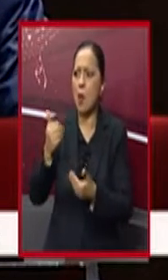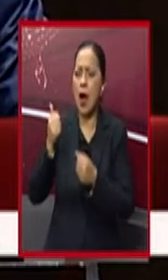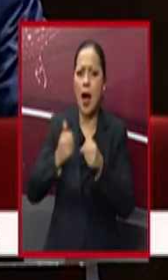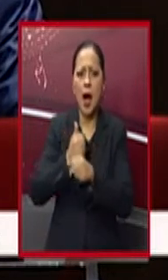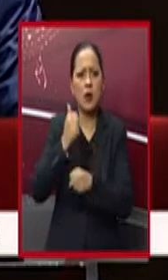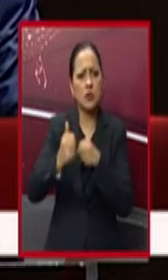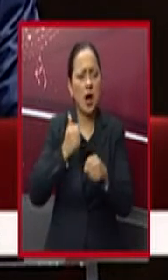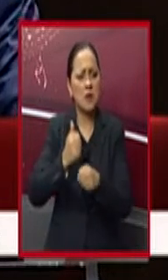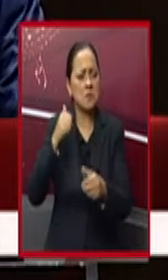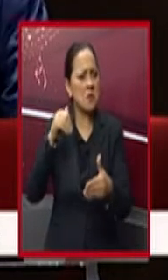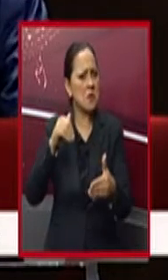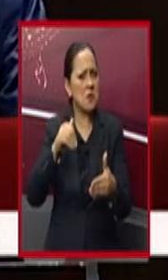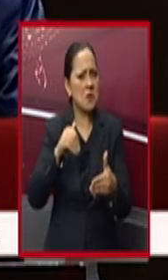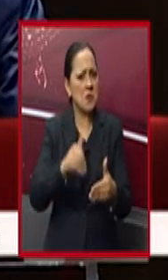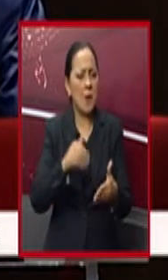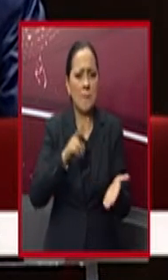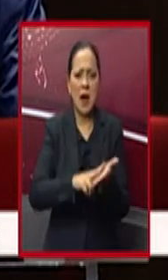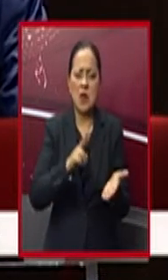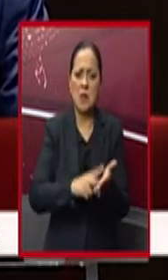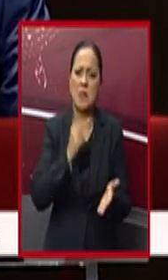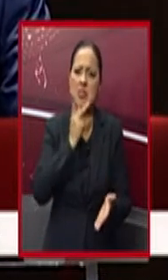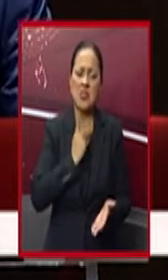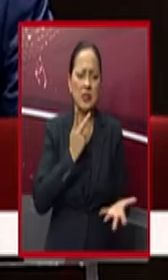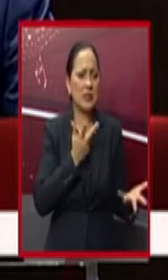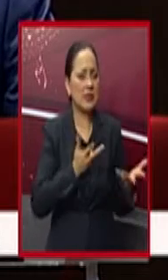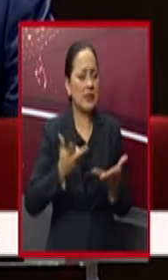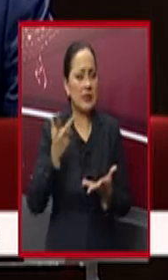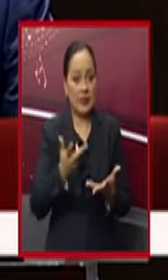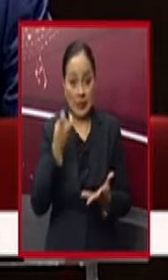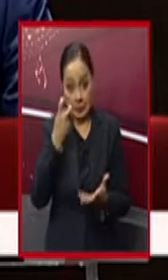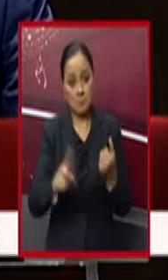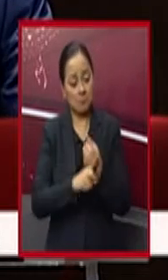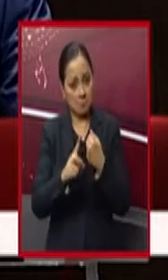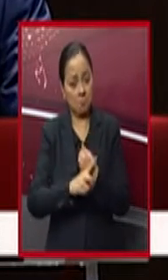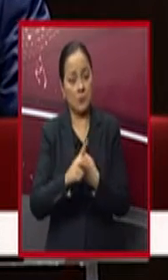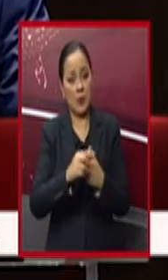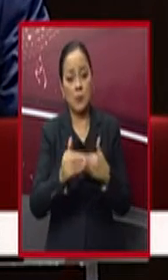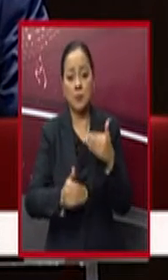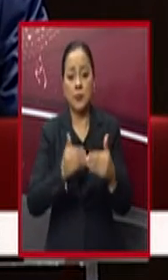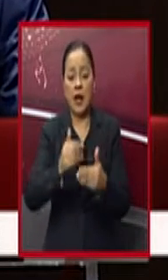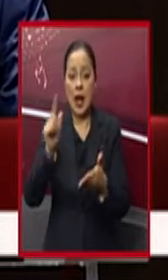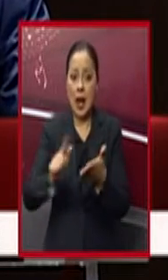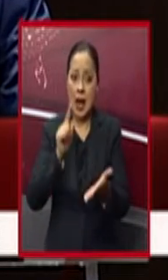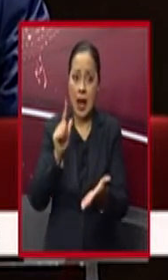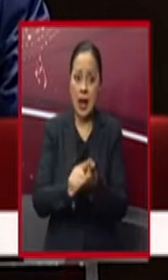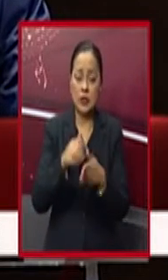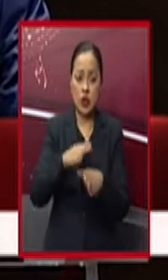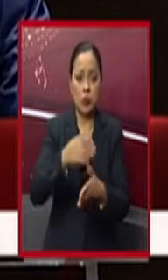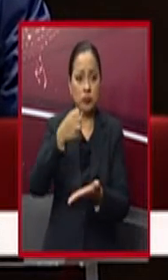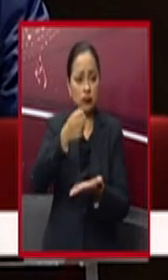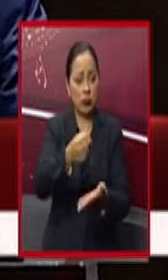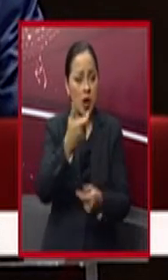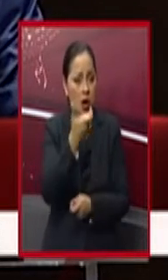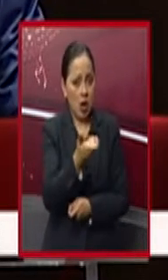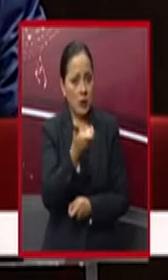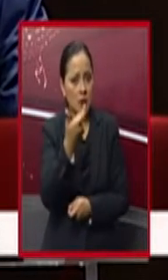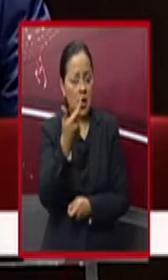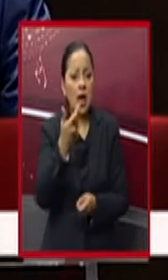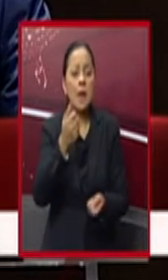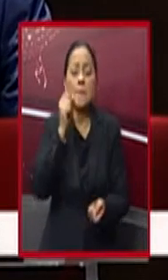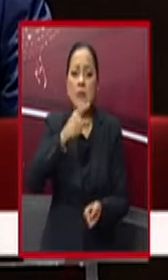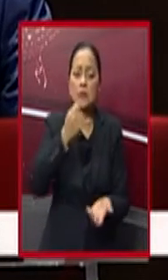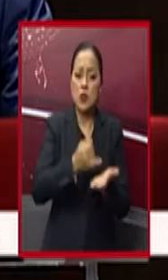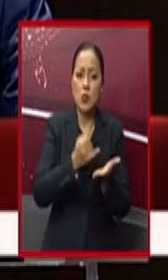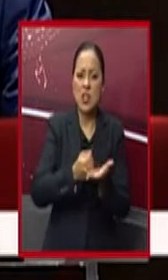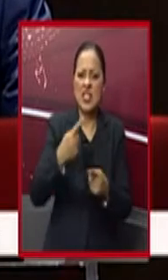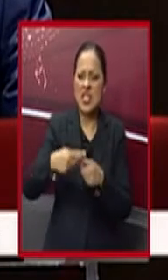tenido y la caída del precio del petróleo. Y hay que decirlo, la reforma fiscal fue para que paguen los que más